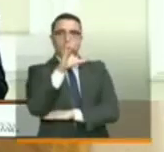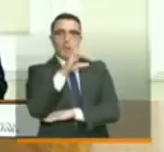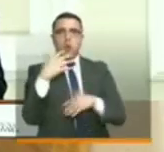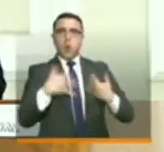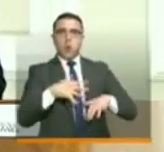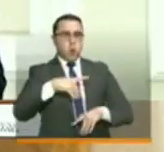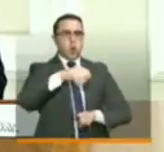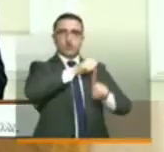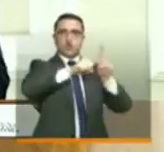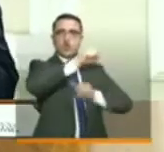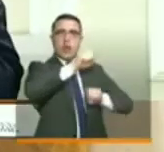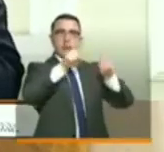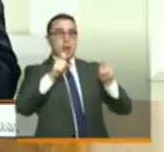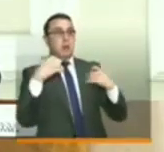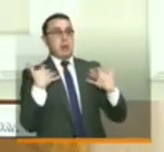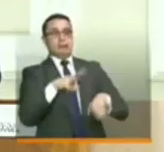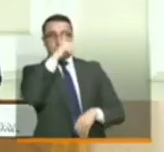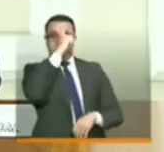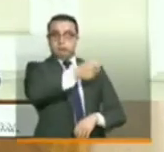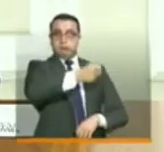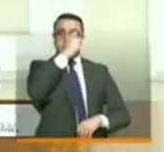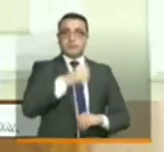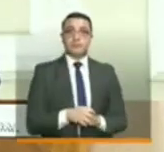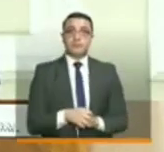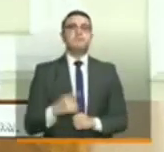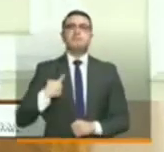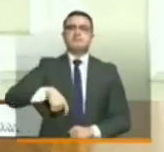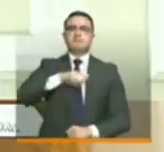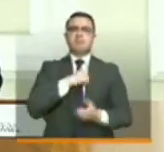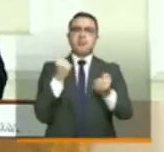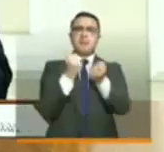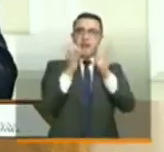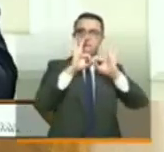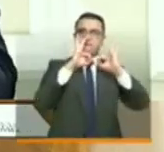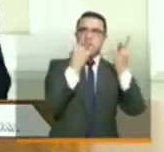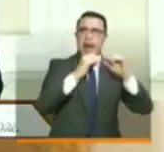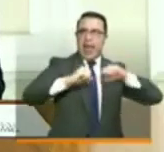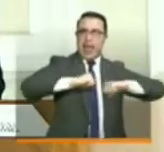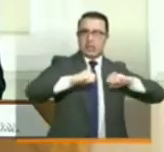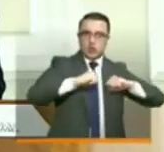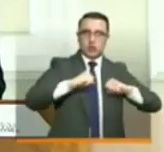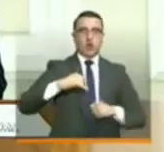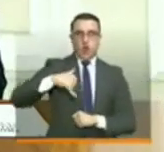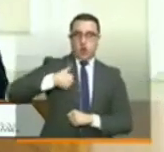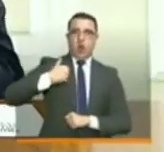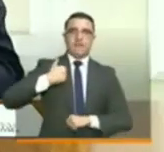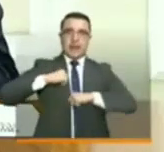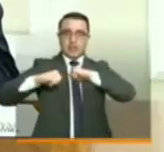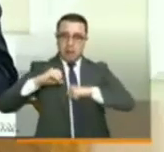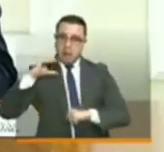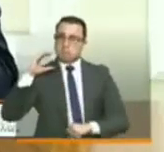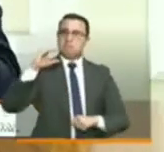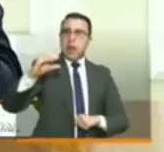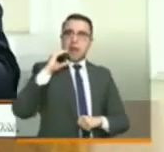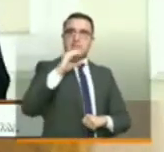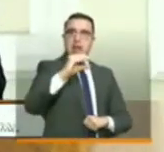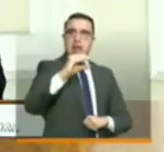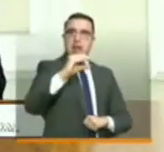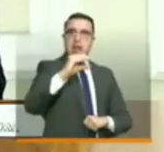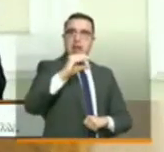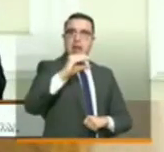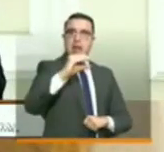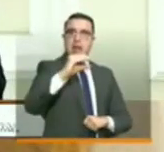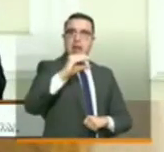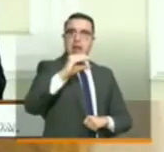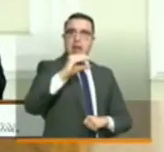en la agenda social. Hemos visto los giros extraordinarios de Familias en Acción, de Jóvenes en Acción, los giros extraordinarios del